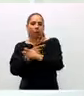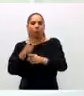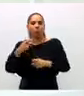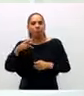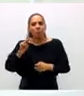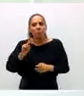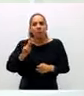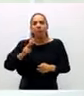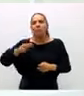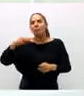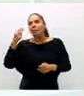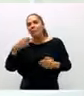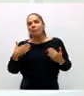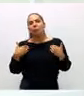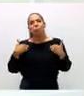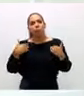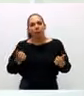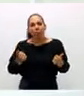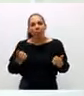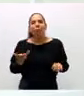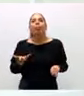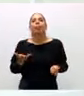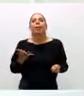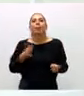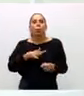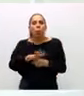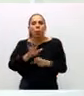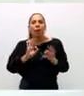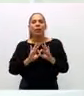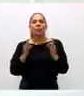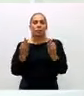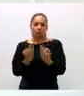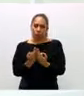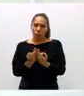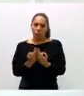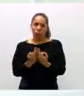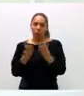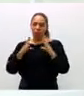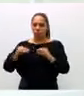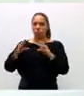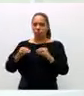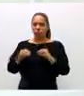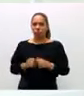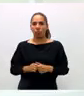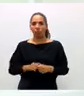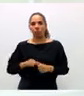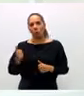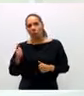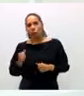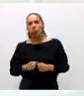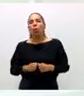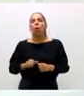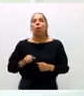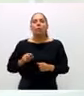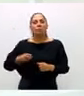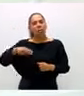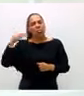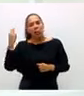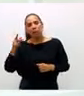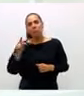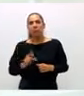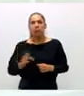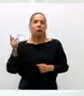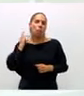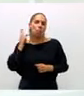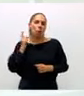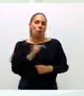necesita. Lisette Cedeño Grijalva. Se necesitan políticas públicas que obliguen a las madres y padres a atender a sus hijos